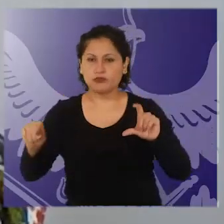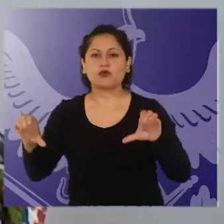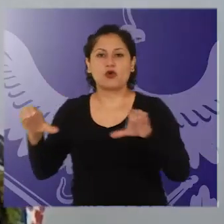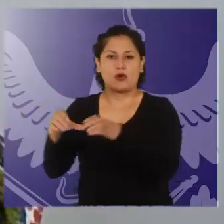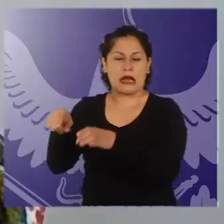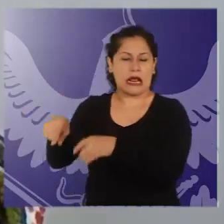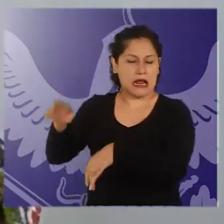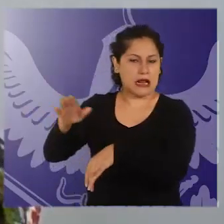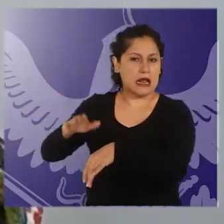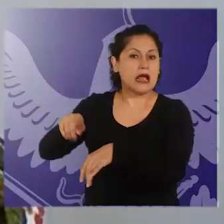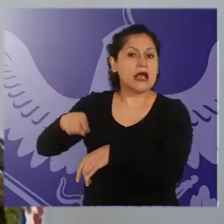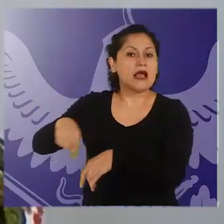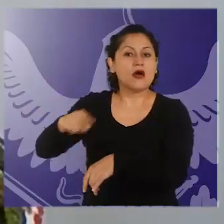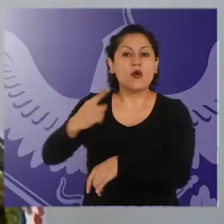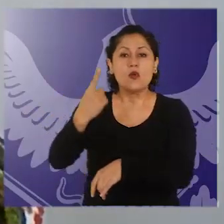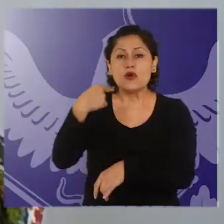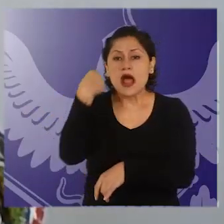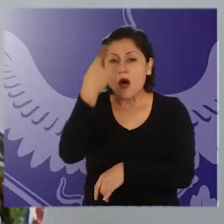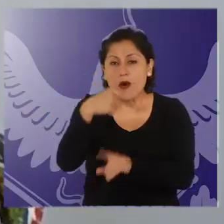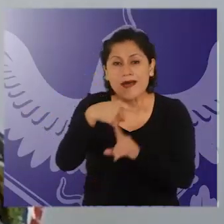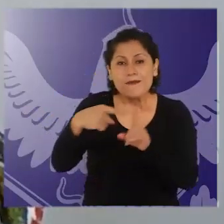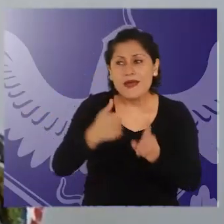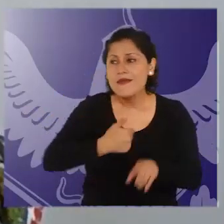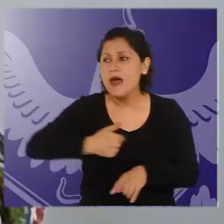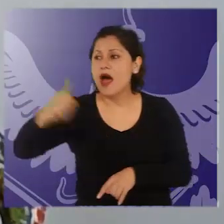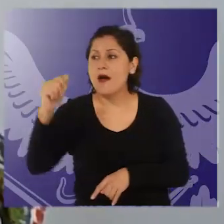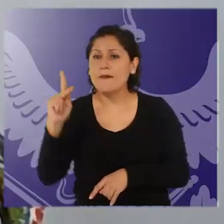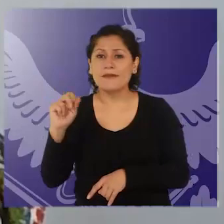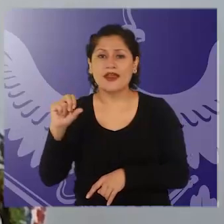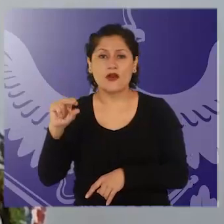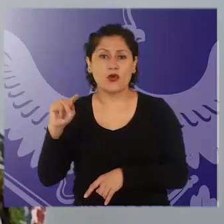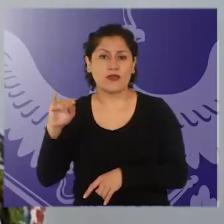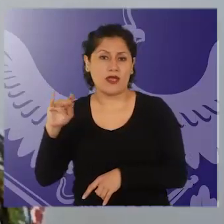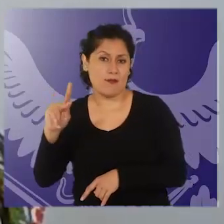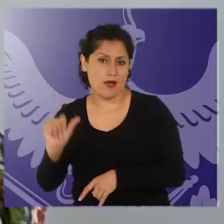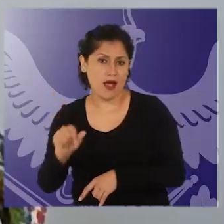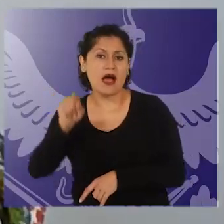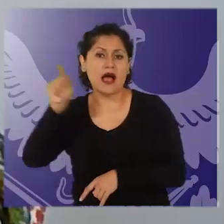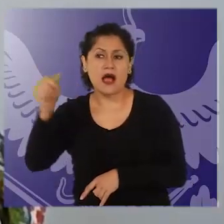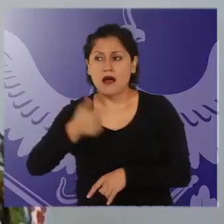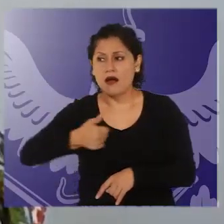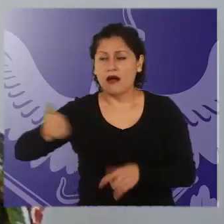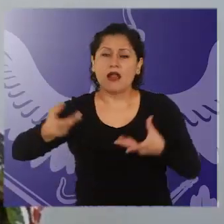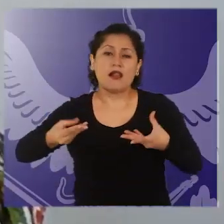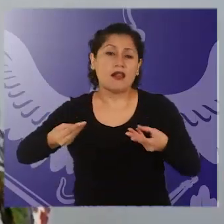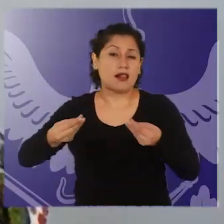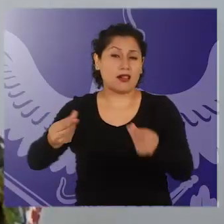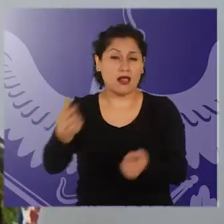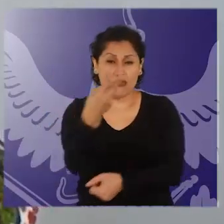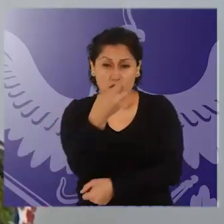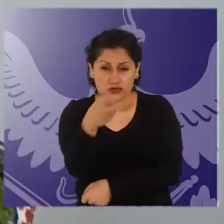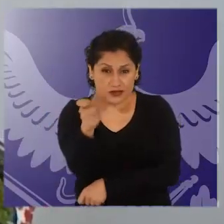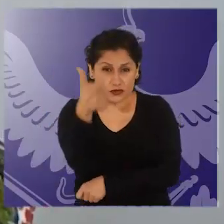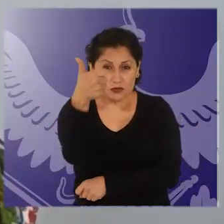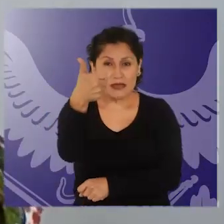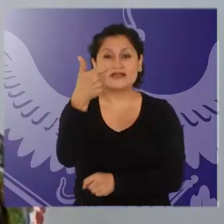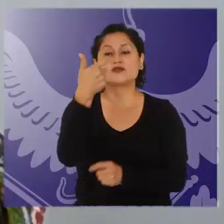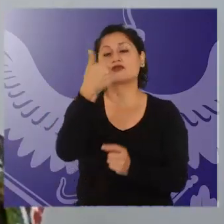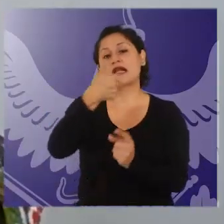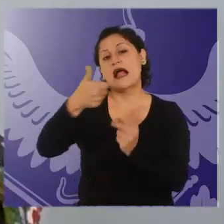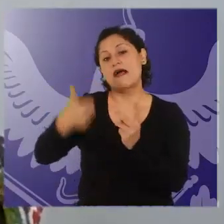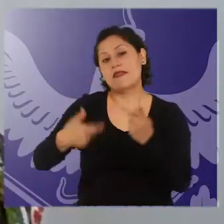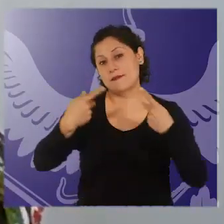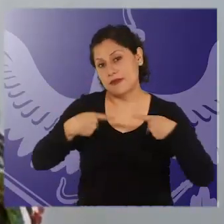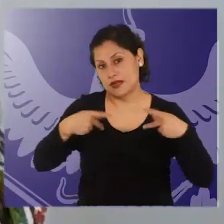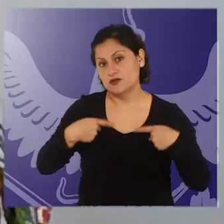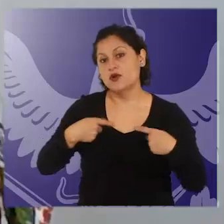viajar 1 hora, hora y media a Pinotepa, lo que nos da un costo aproximado de 200 pesos por persona,